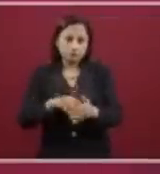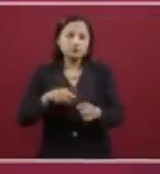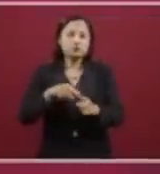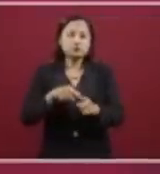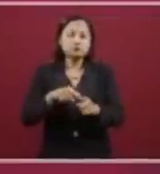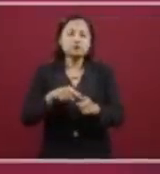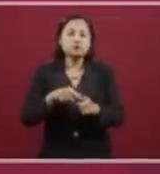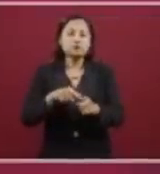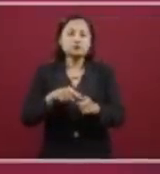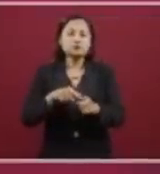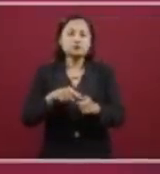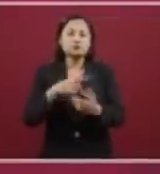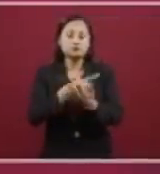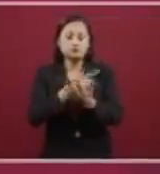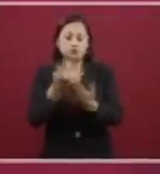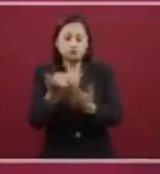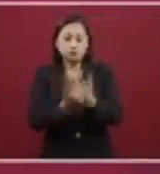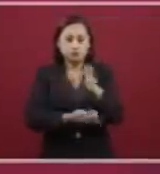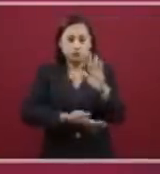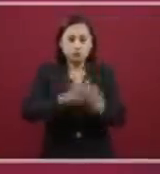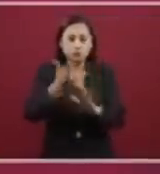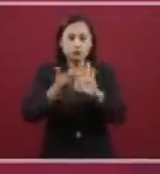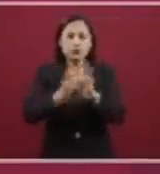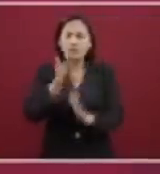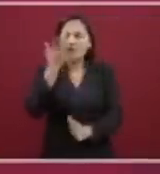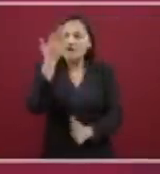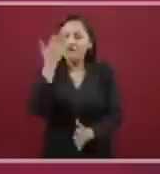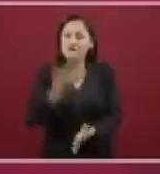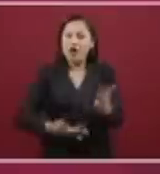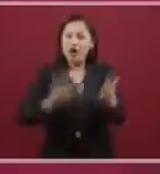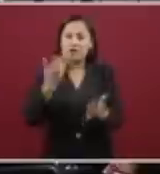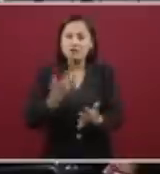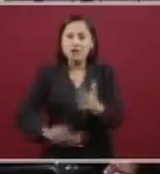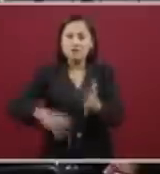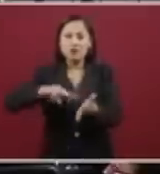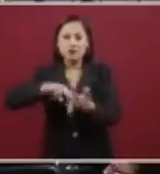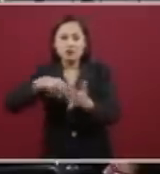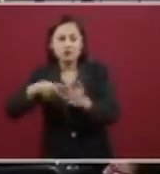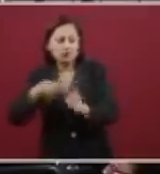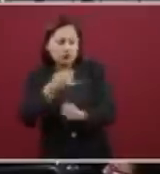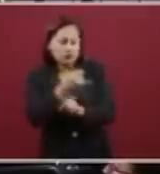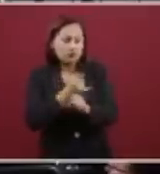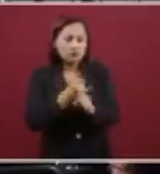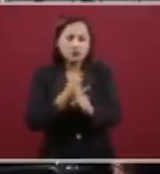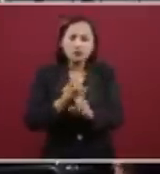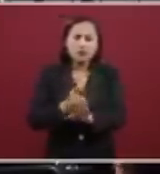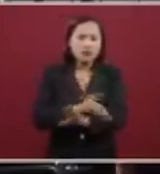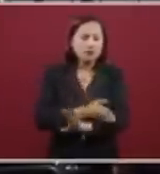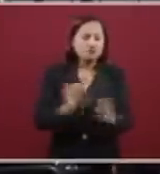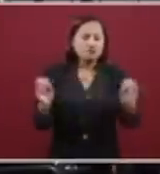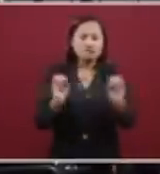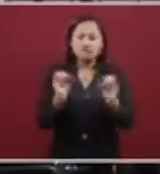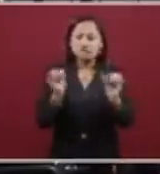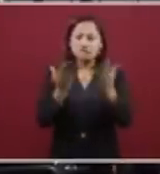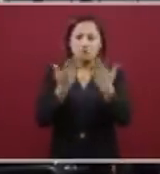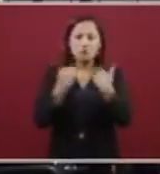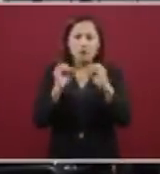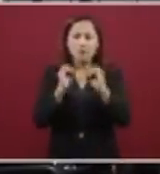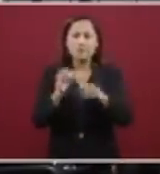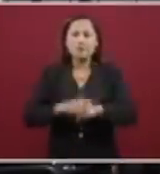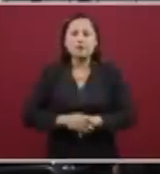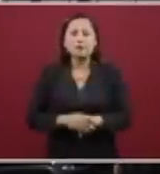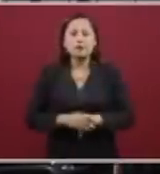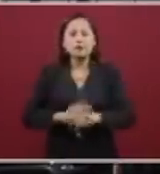considerar la integralidad y profundidad de los estudios técnicos que requiere un proyecto de esta magnitud se priorizaron únicamente los